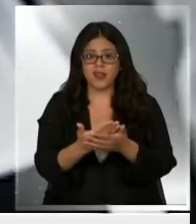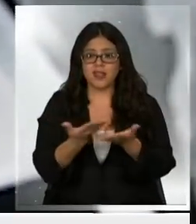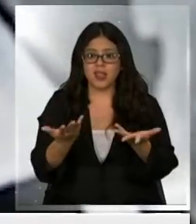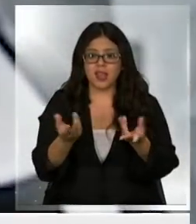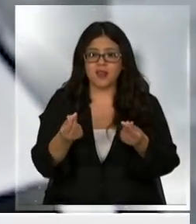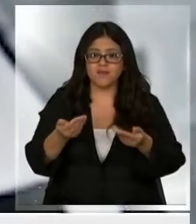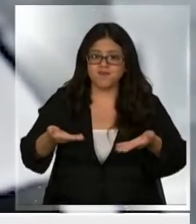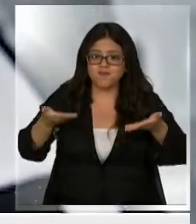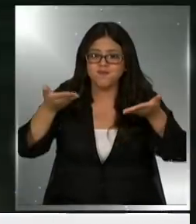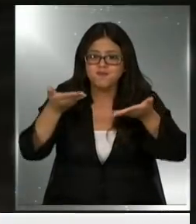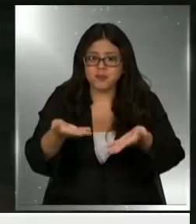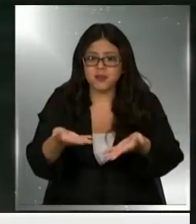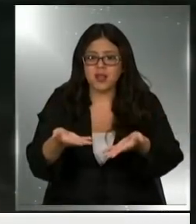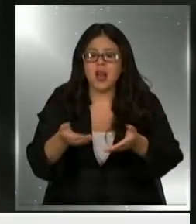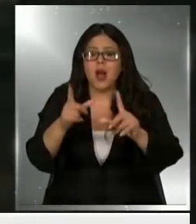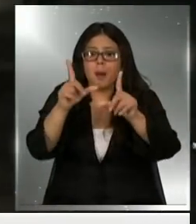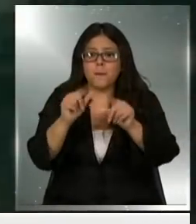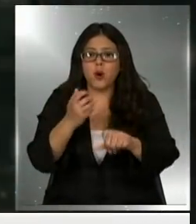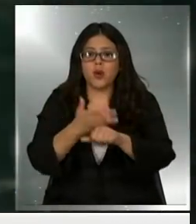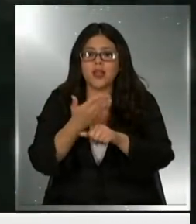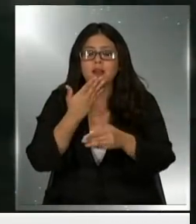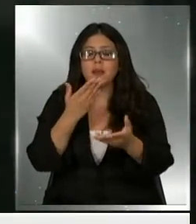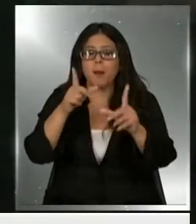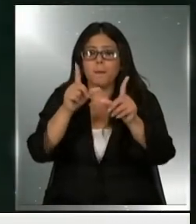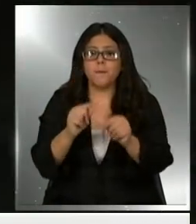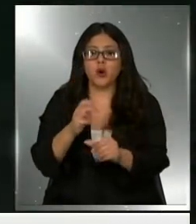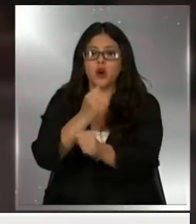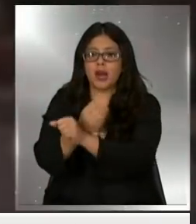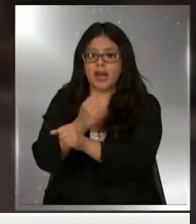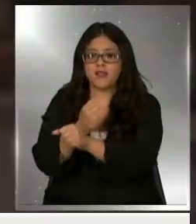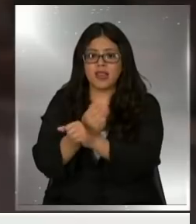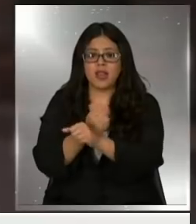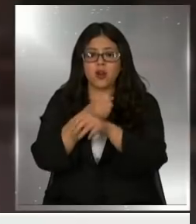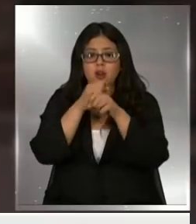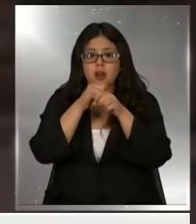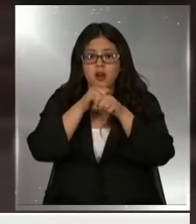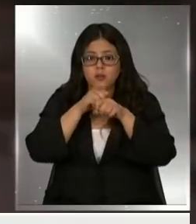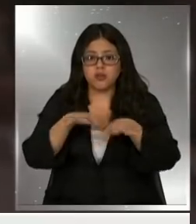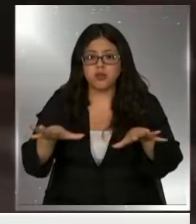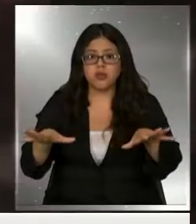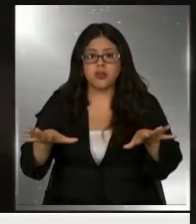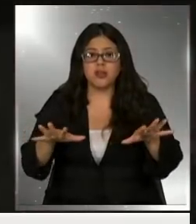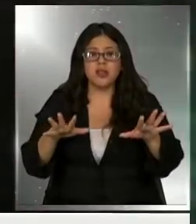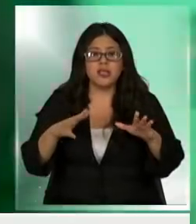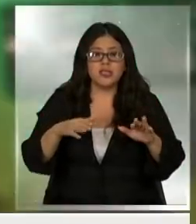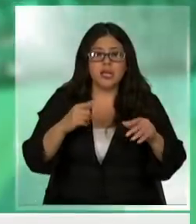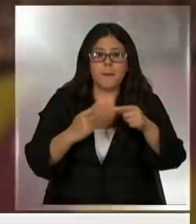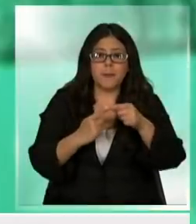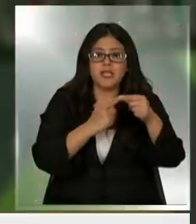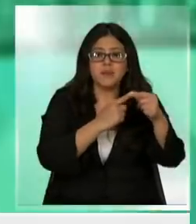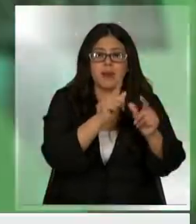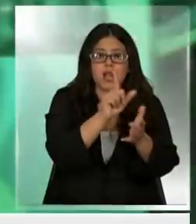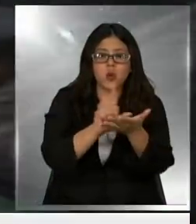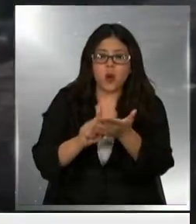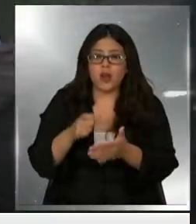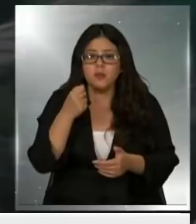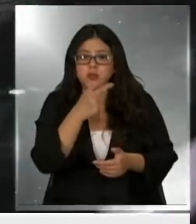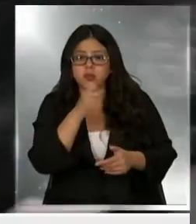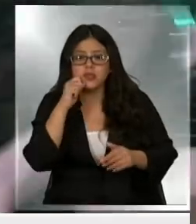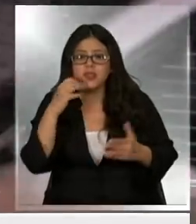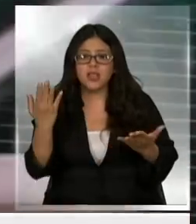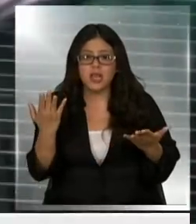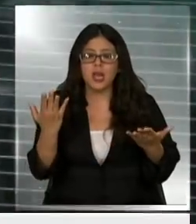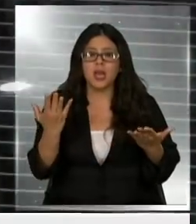recursos limitados. La escasa dotación de carabineros se distribuye priorizando los lugares donde las denuncias indican que